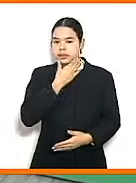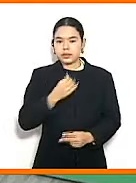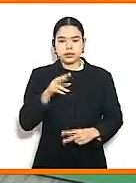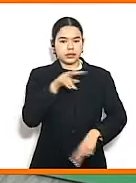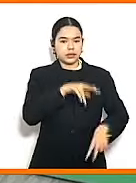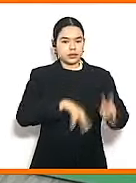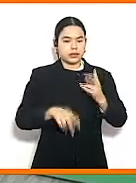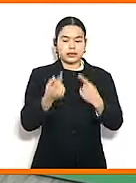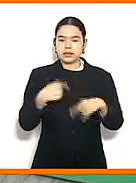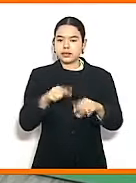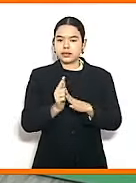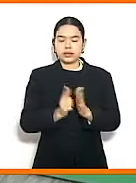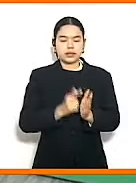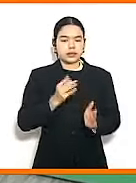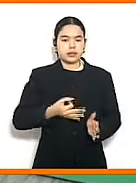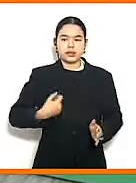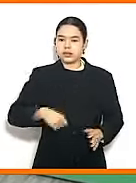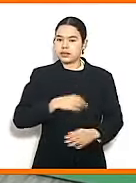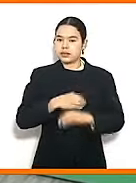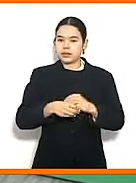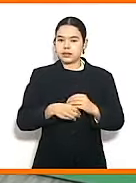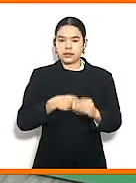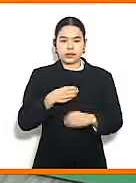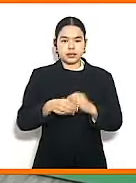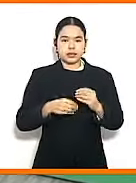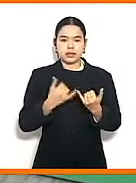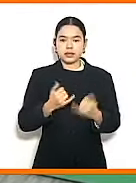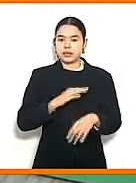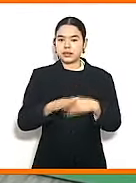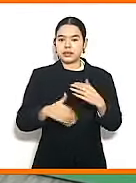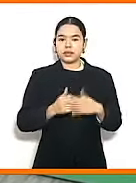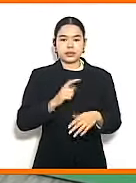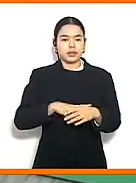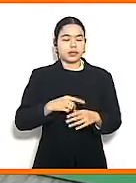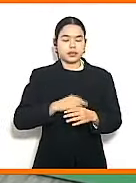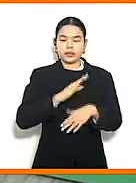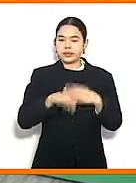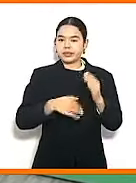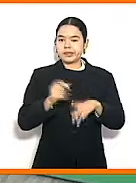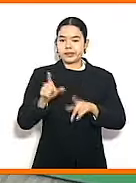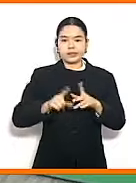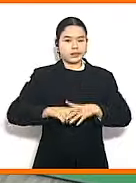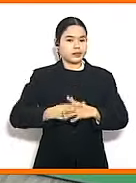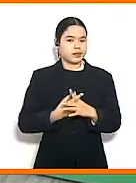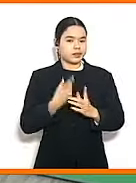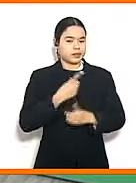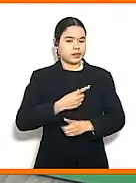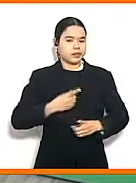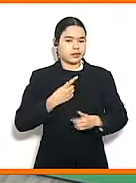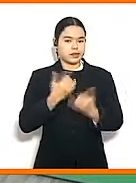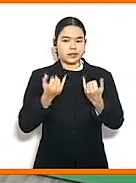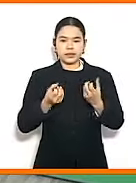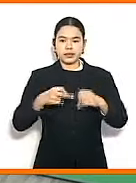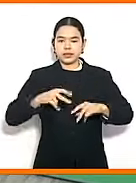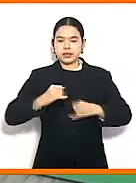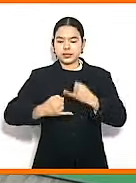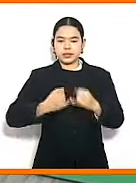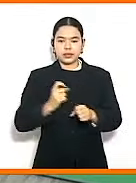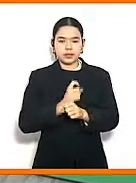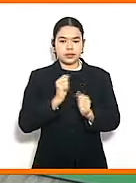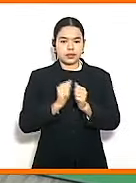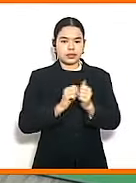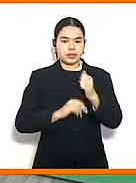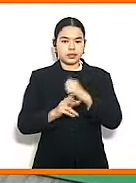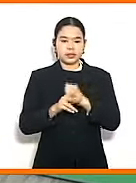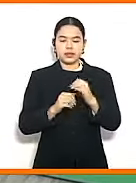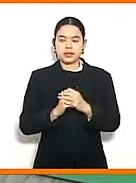quien certificará cada uno de nuestros sorteos. Es así como creo, Ana, que ya estamos listas para iniciar la diversión y esta vez pegando y ganando con Pega